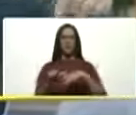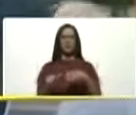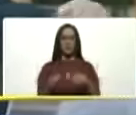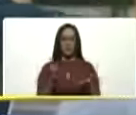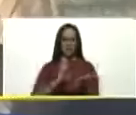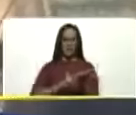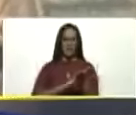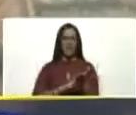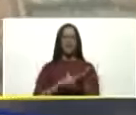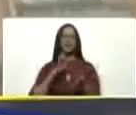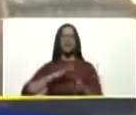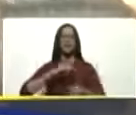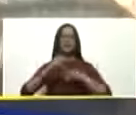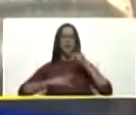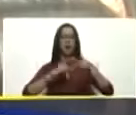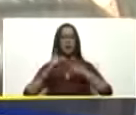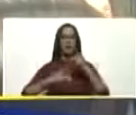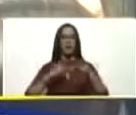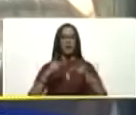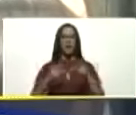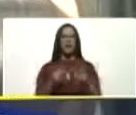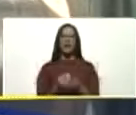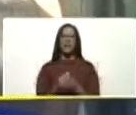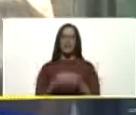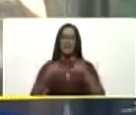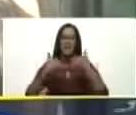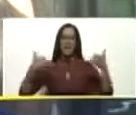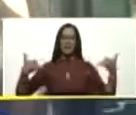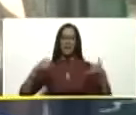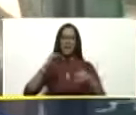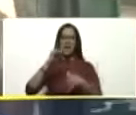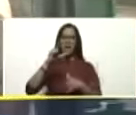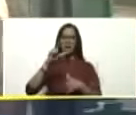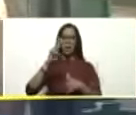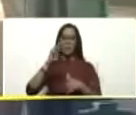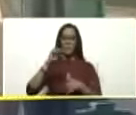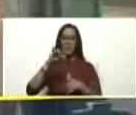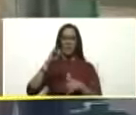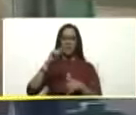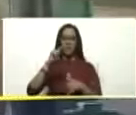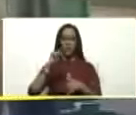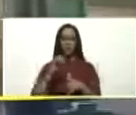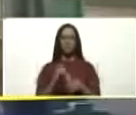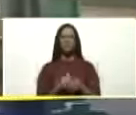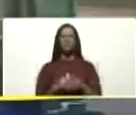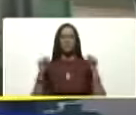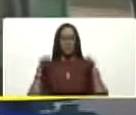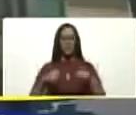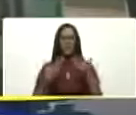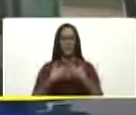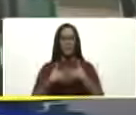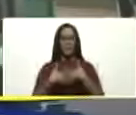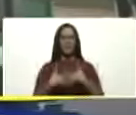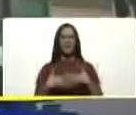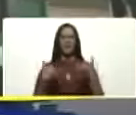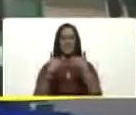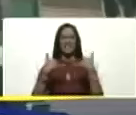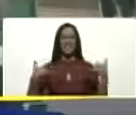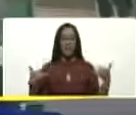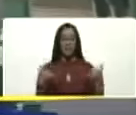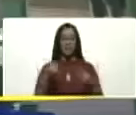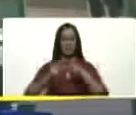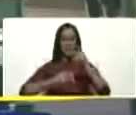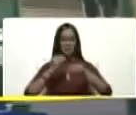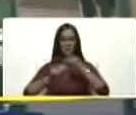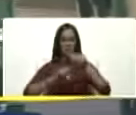que estamos fabricando cables de aluminio en CBG Cabelún. Presidente, este cable de aluminio que se está